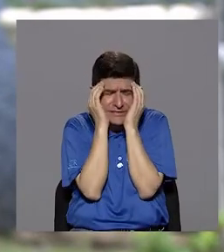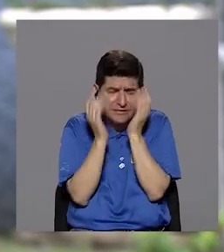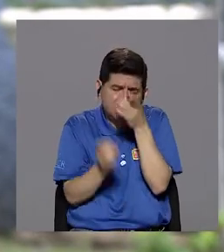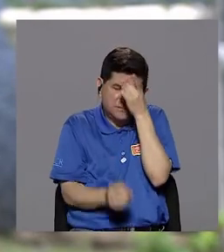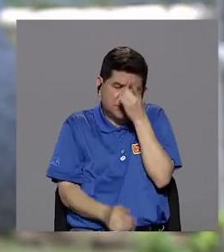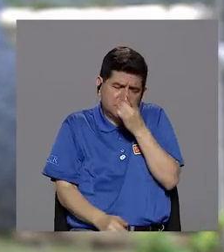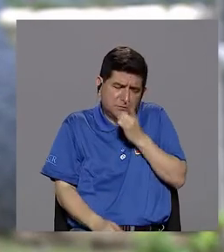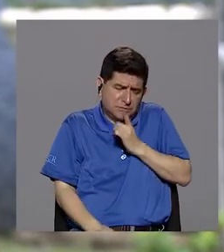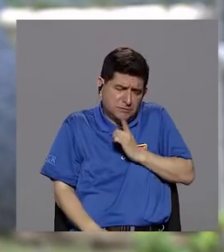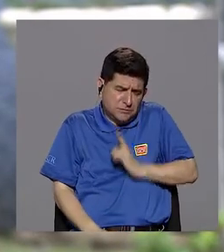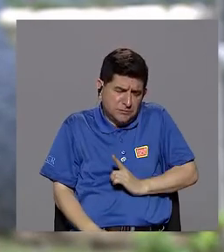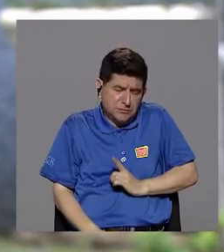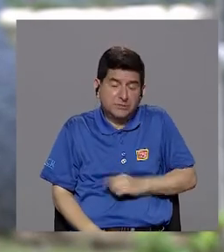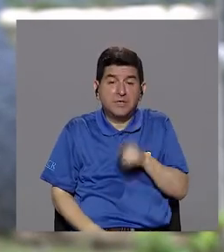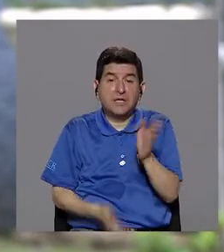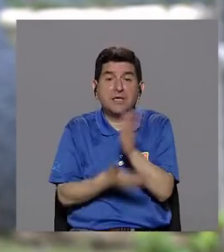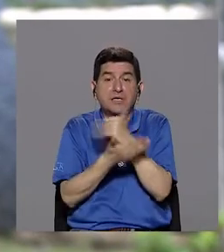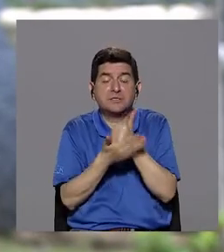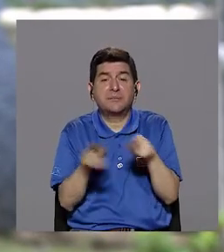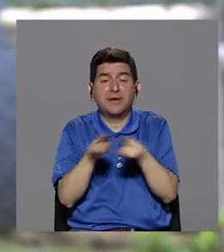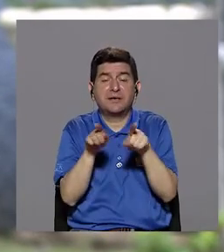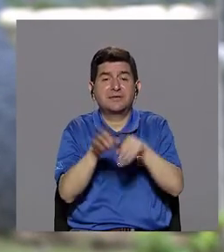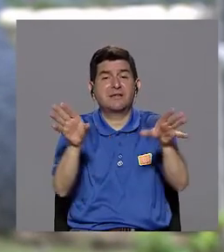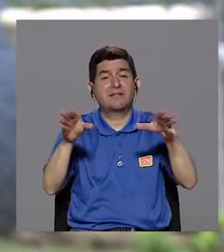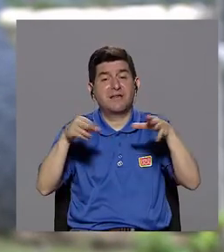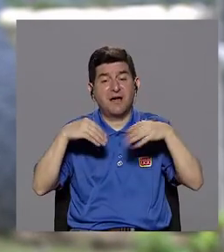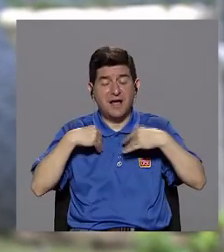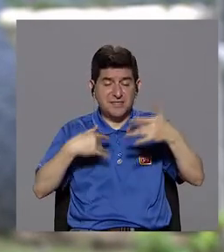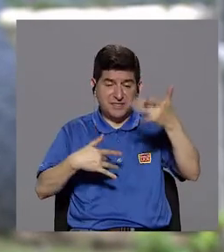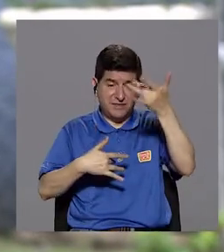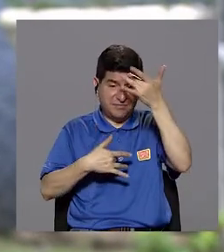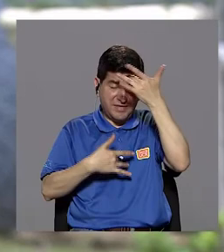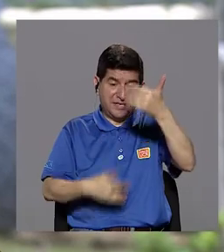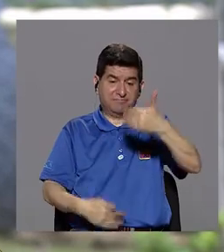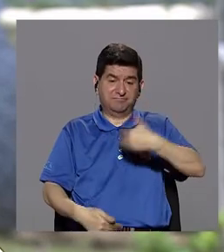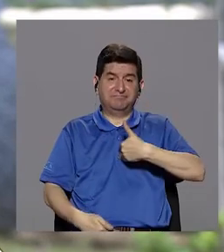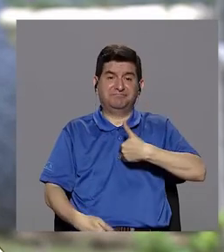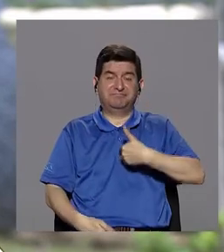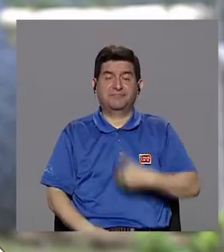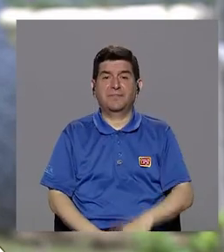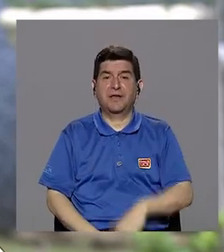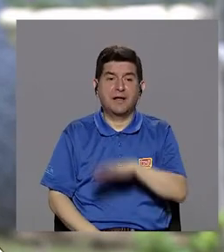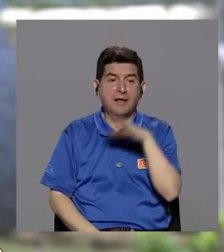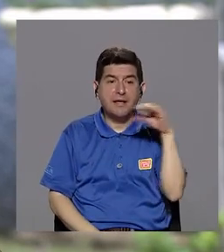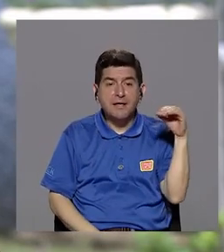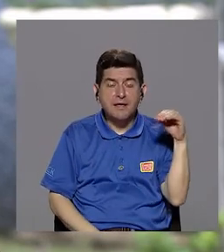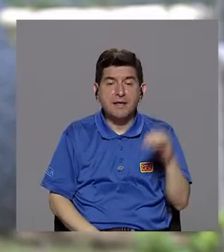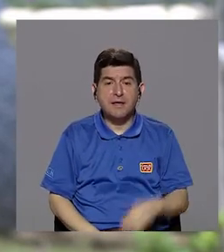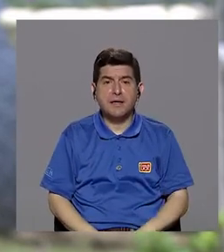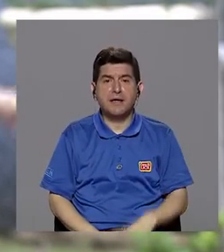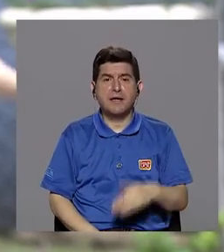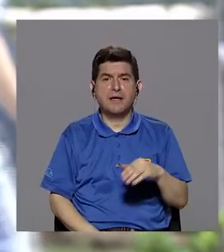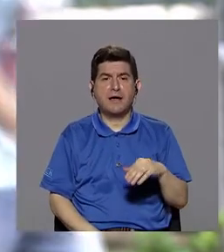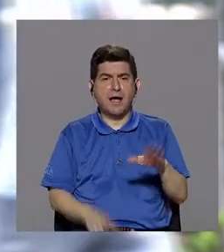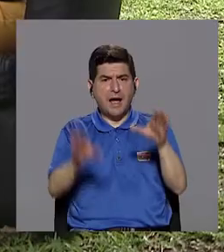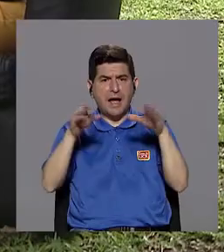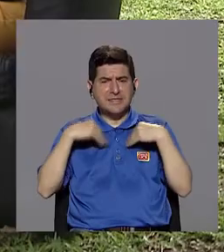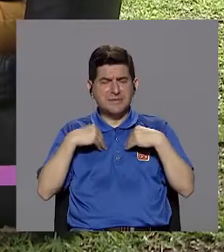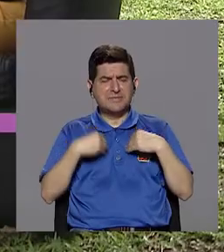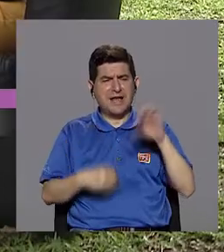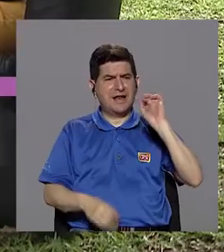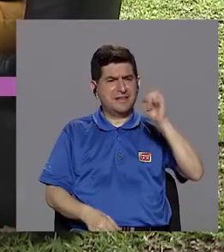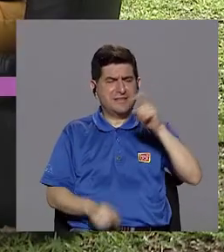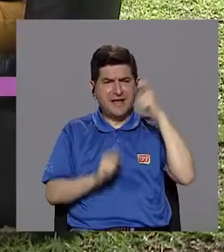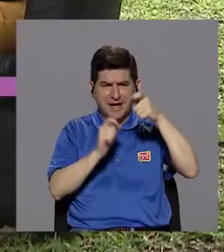depresión y esta parte de aceptar la enfermedad y de recibir un diagnóstico